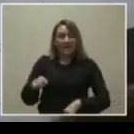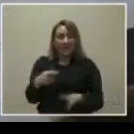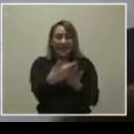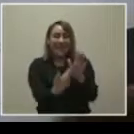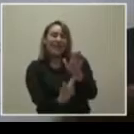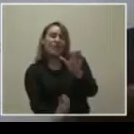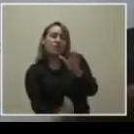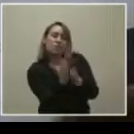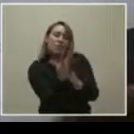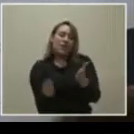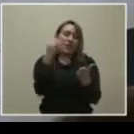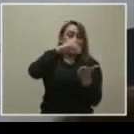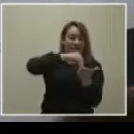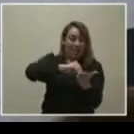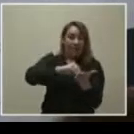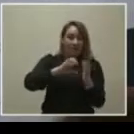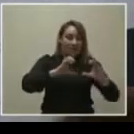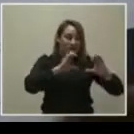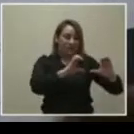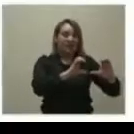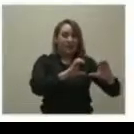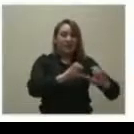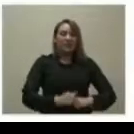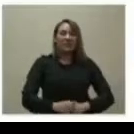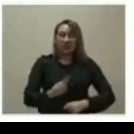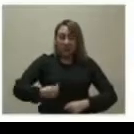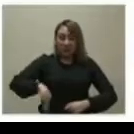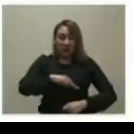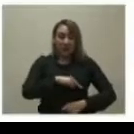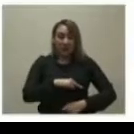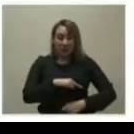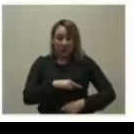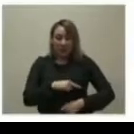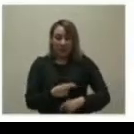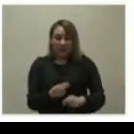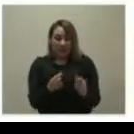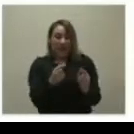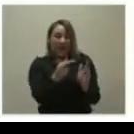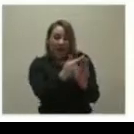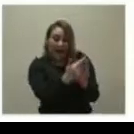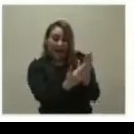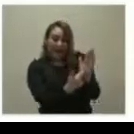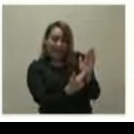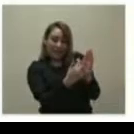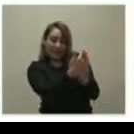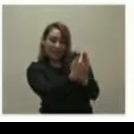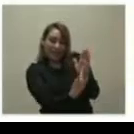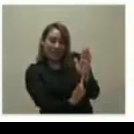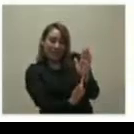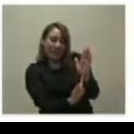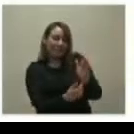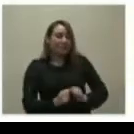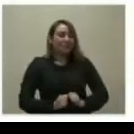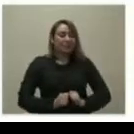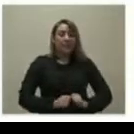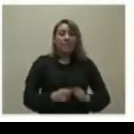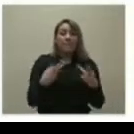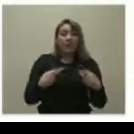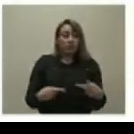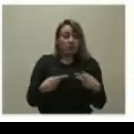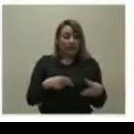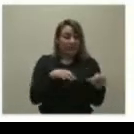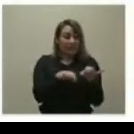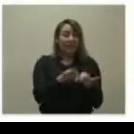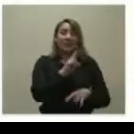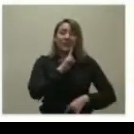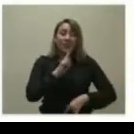Código Penal del Estado para calificar como agravante los delitos cometidos en perjuicio de los